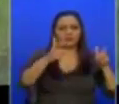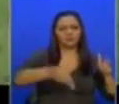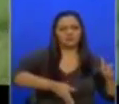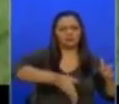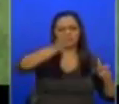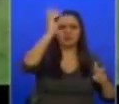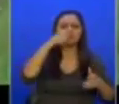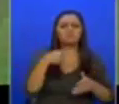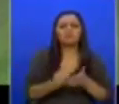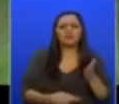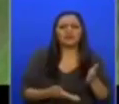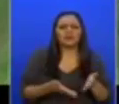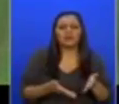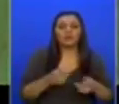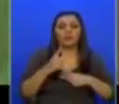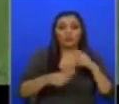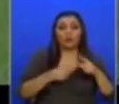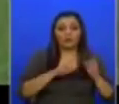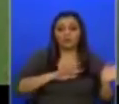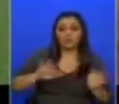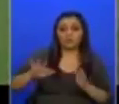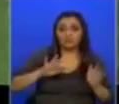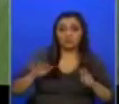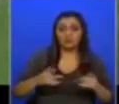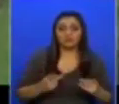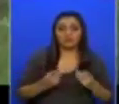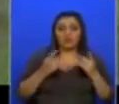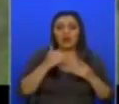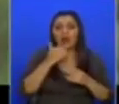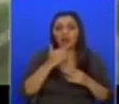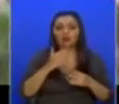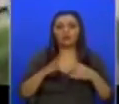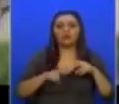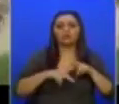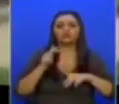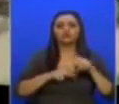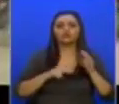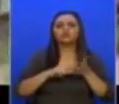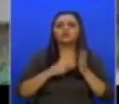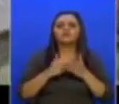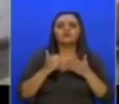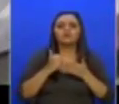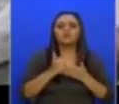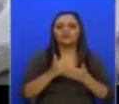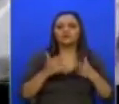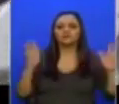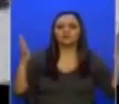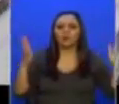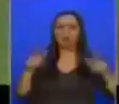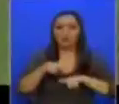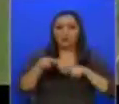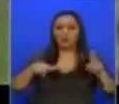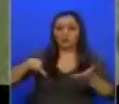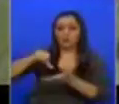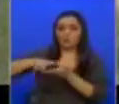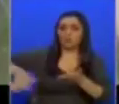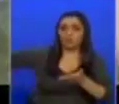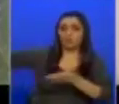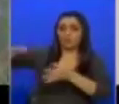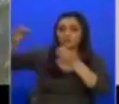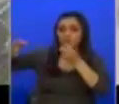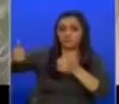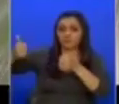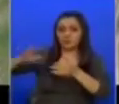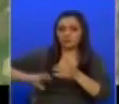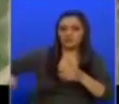borde, luego al momento de evacuar van a quedarse cortos los sistemas ya construidos y van a tener un problema en las zonas urbanizadas formalmente